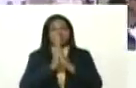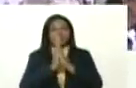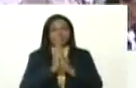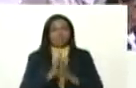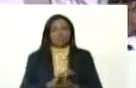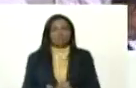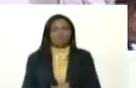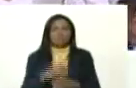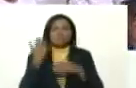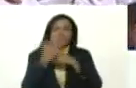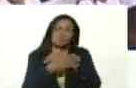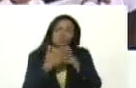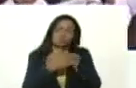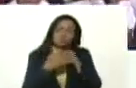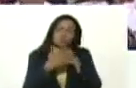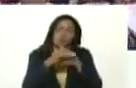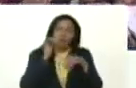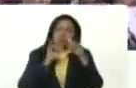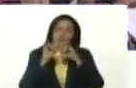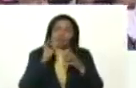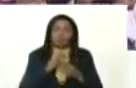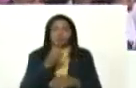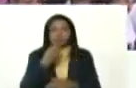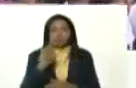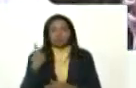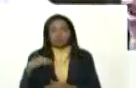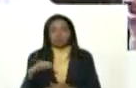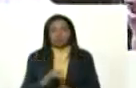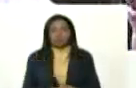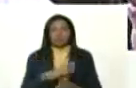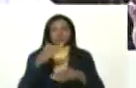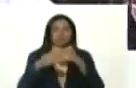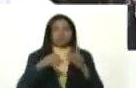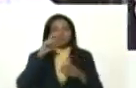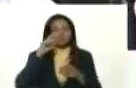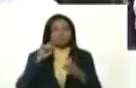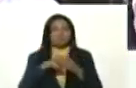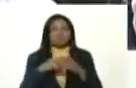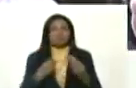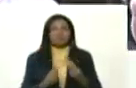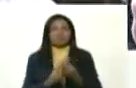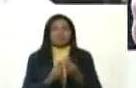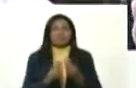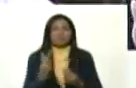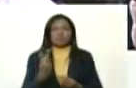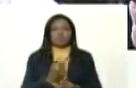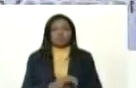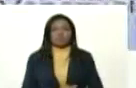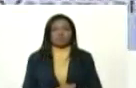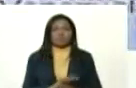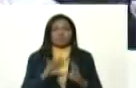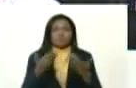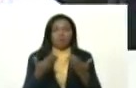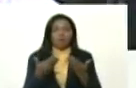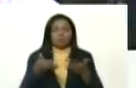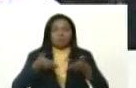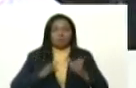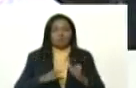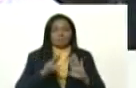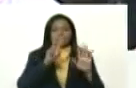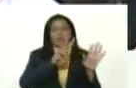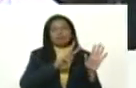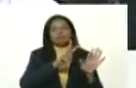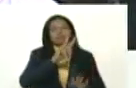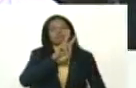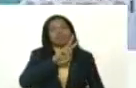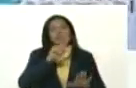cariño al niño. Bueno, yo tuve mi proceso de parto en acompañamiento de dos... ¿Cuándo pariste este nene? El 29 de